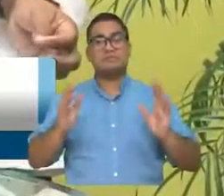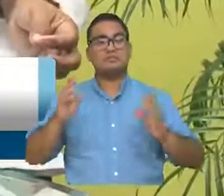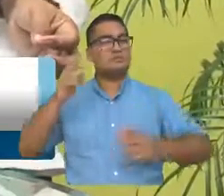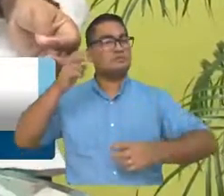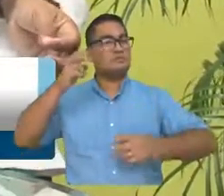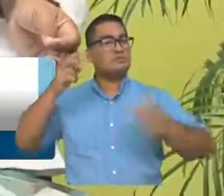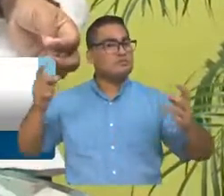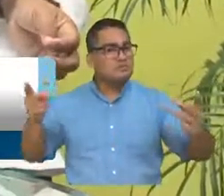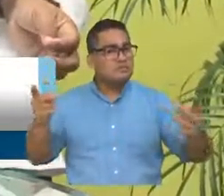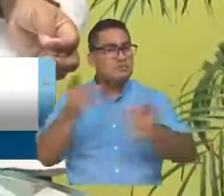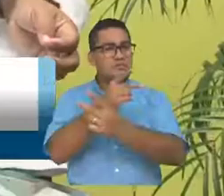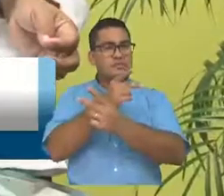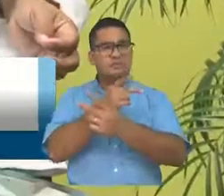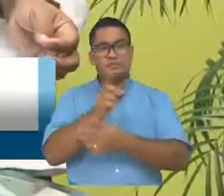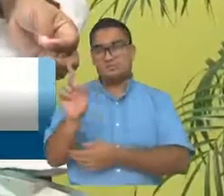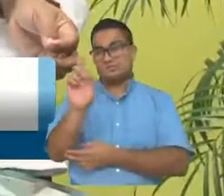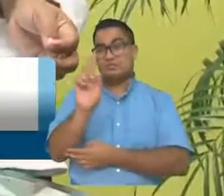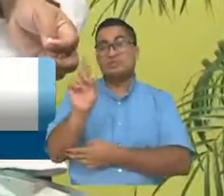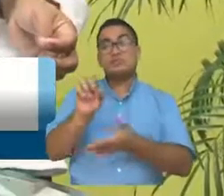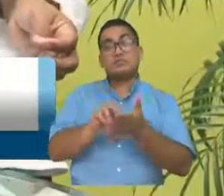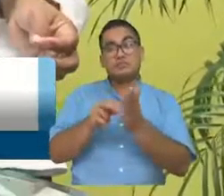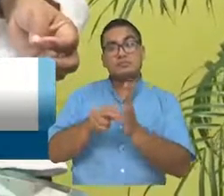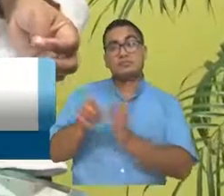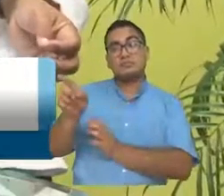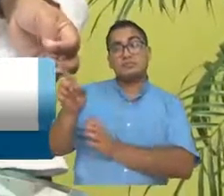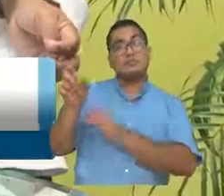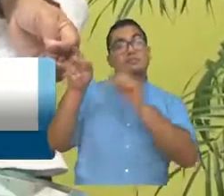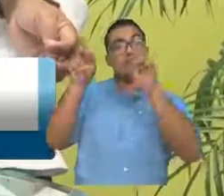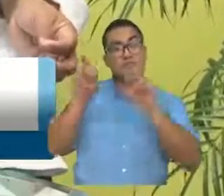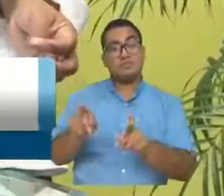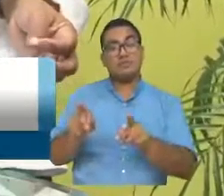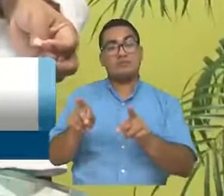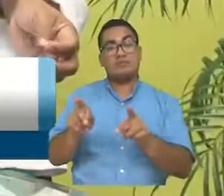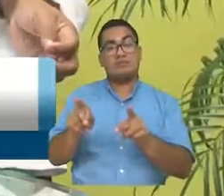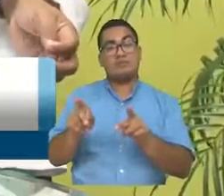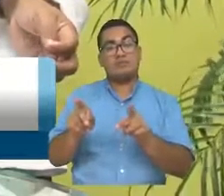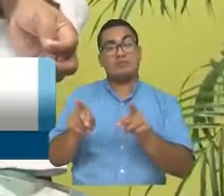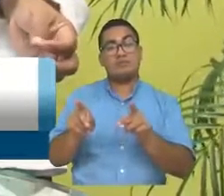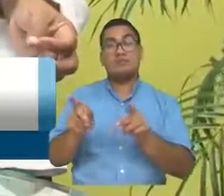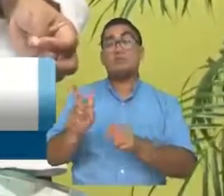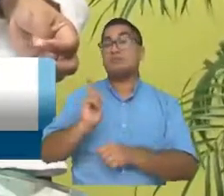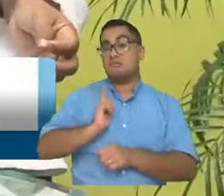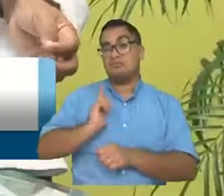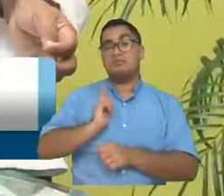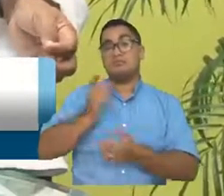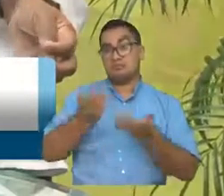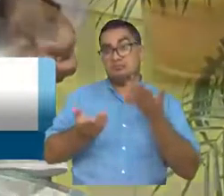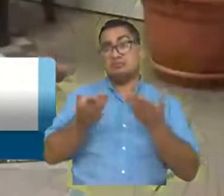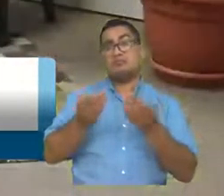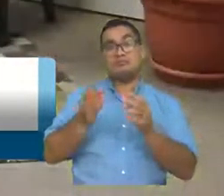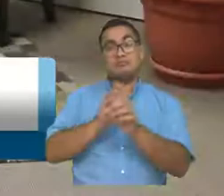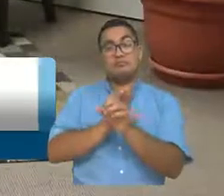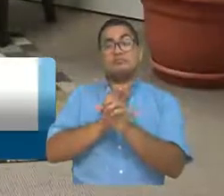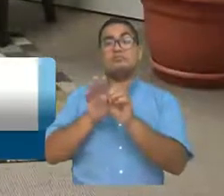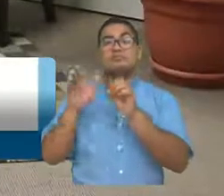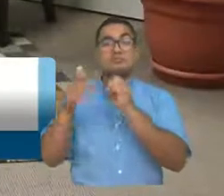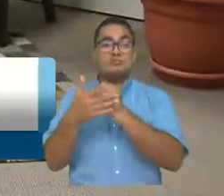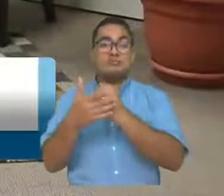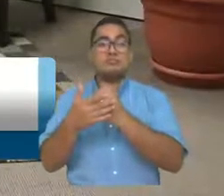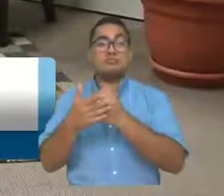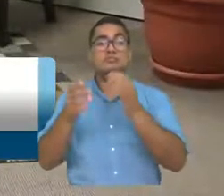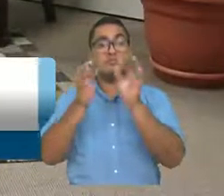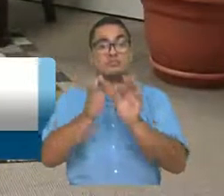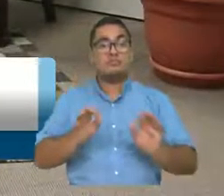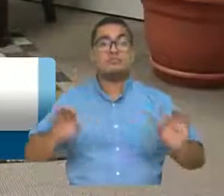de percibir los olores o los sabores, pero posteriormente comenzás a recuperar, ¿verdad? Ya tanto el sentido